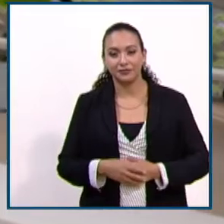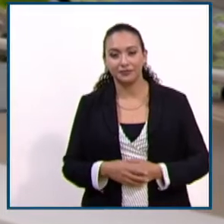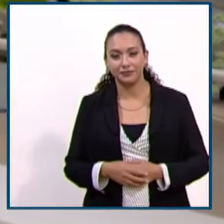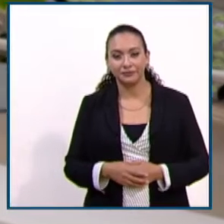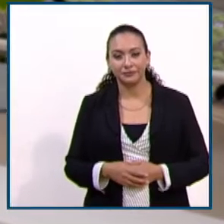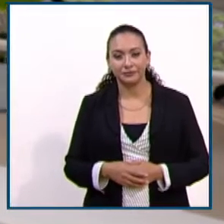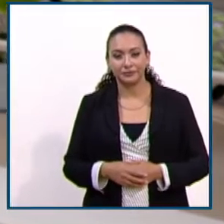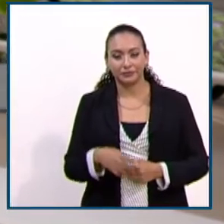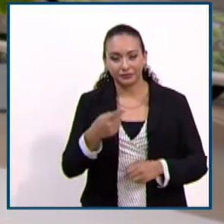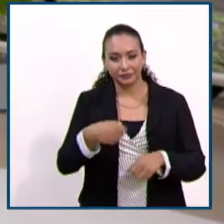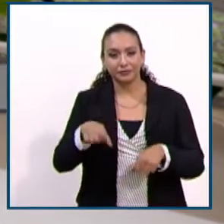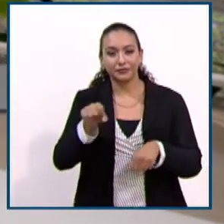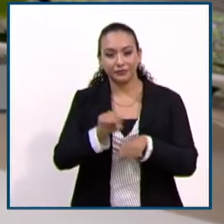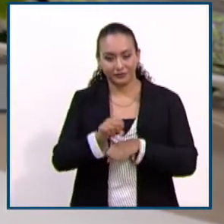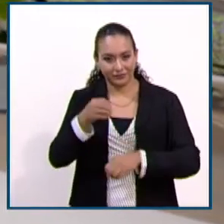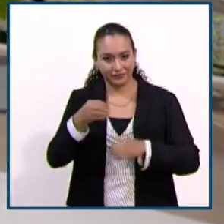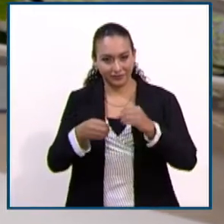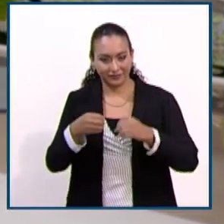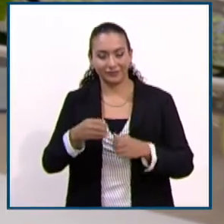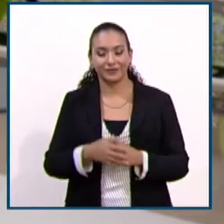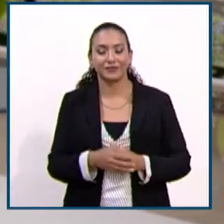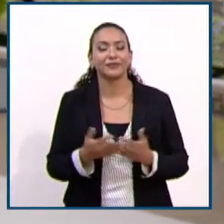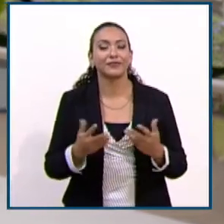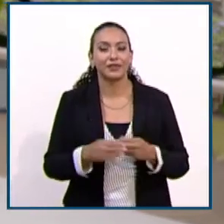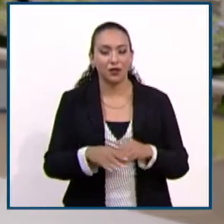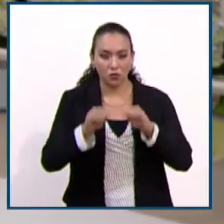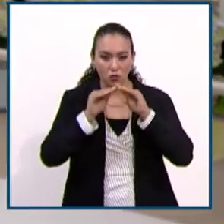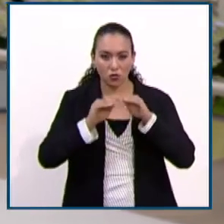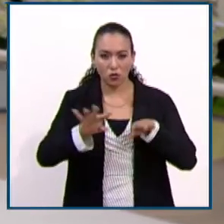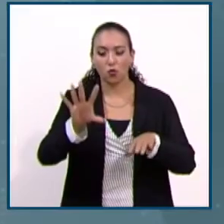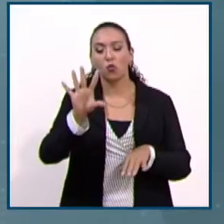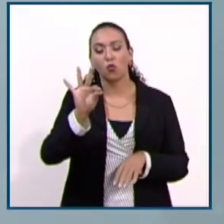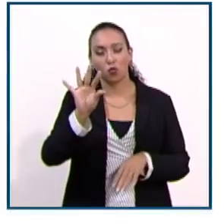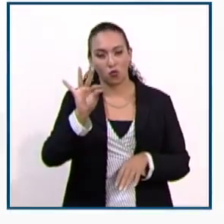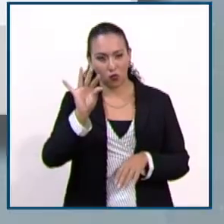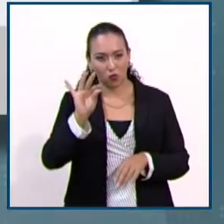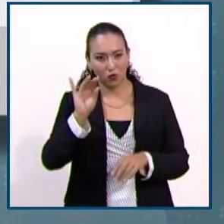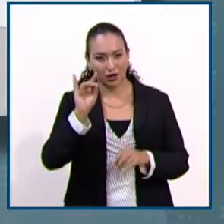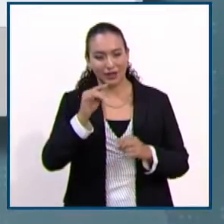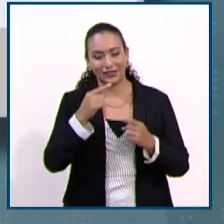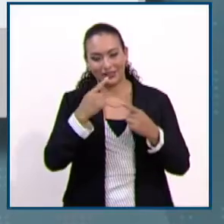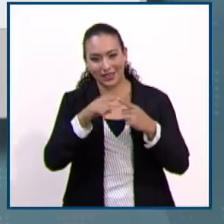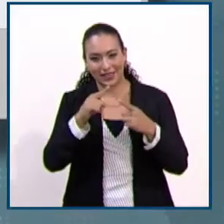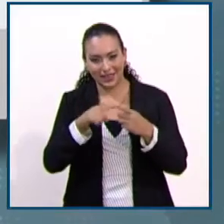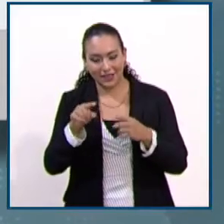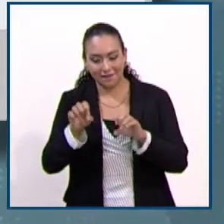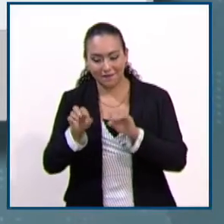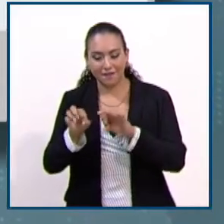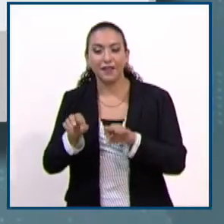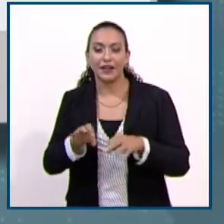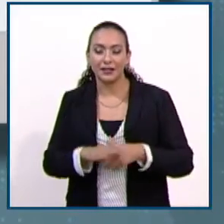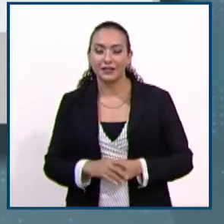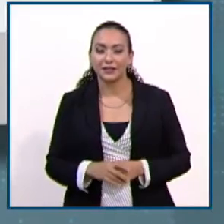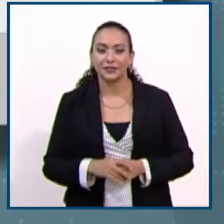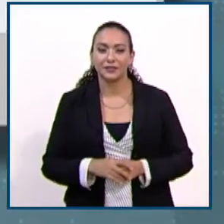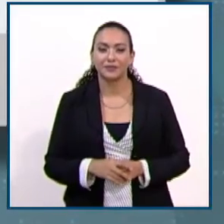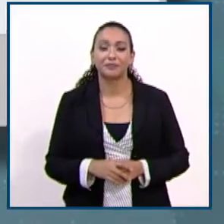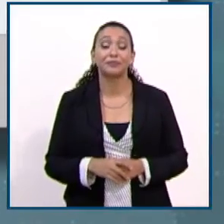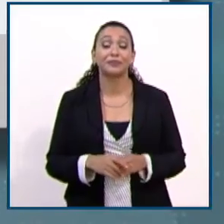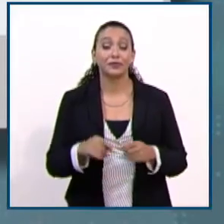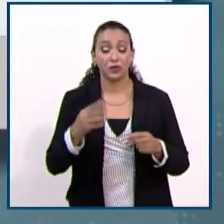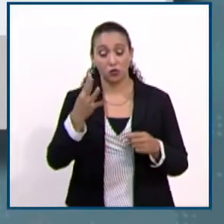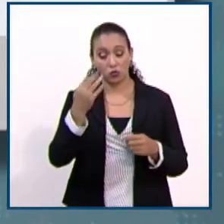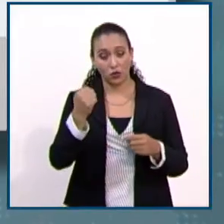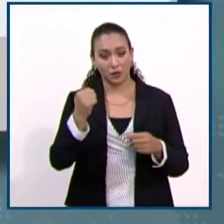Y en el semanario judicial de esta semana se publicaron 40 criterios de diversos órganos jurisdiccionales federales, de los cuales